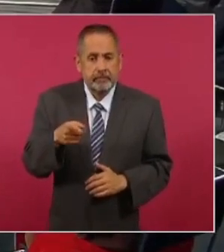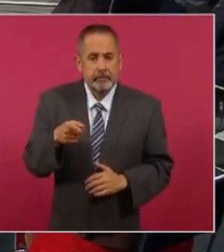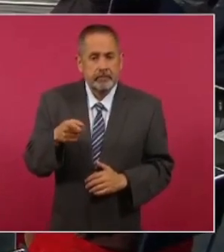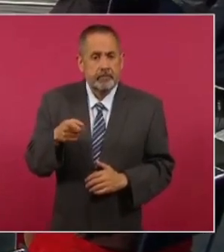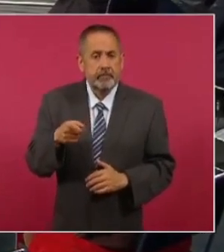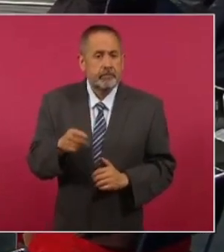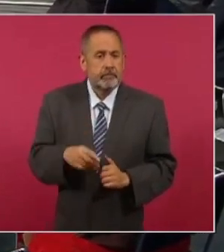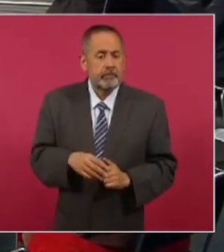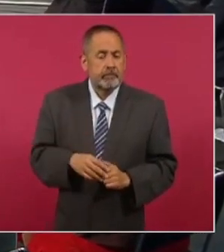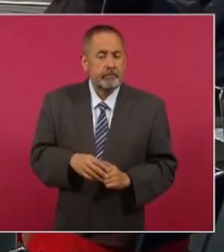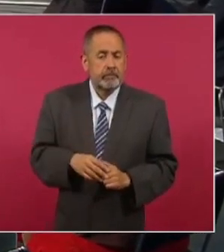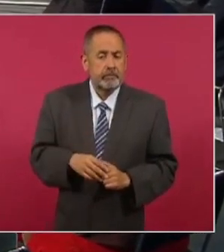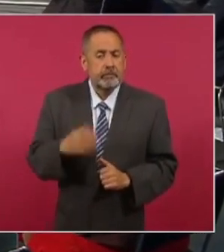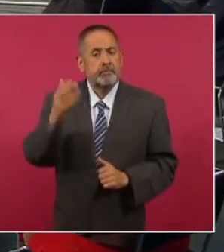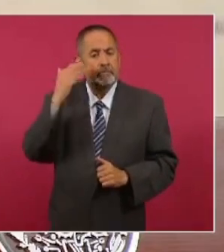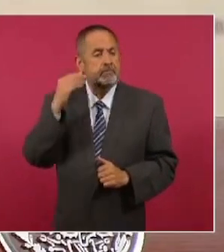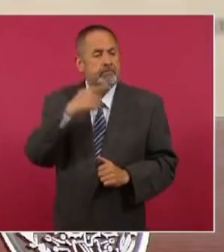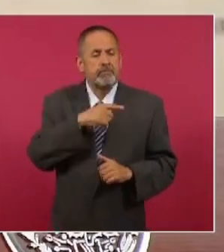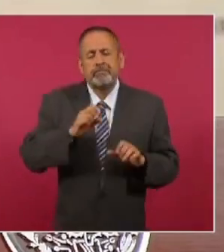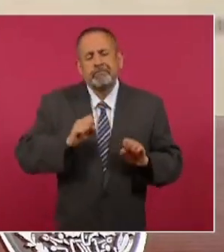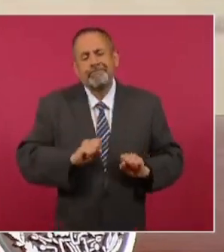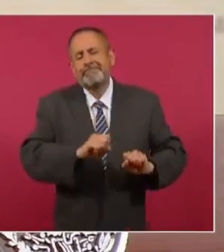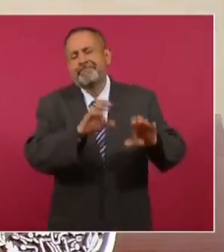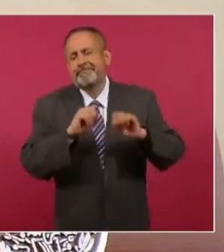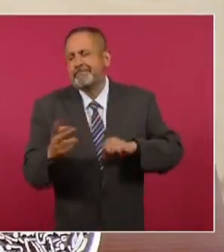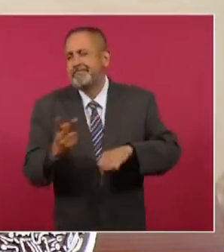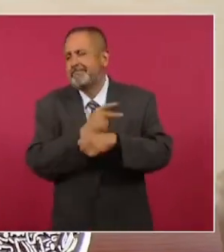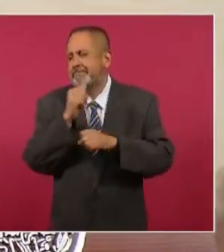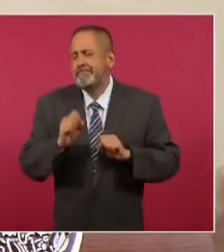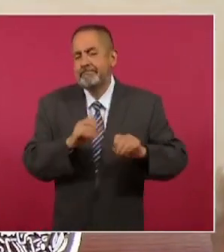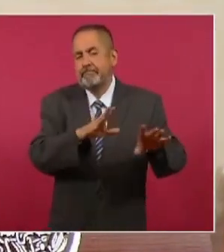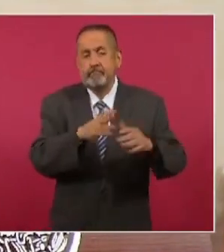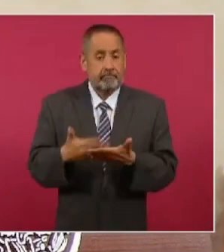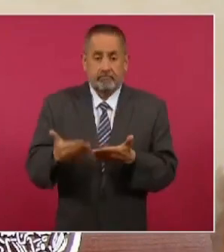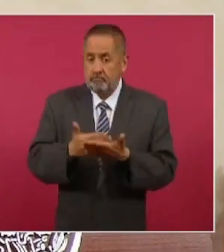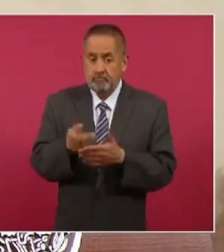pues imperaba la impunidad ahora no